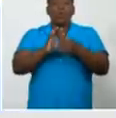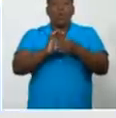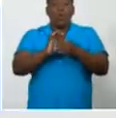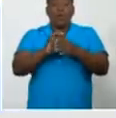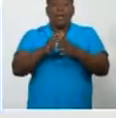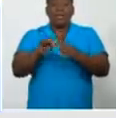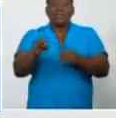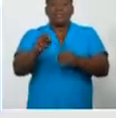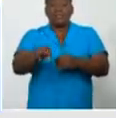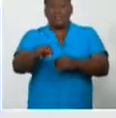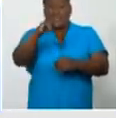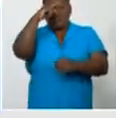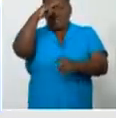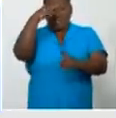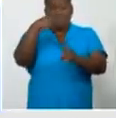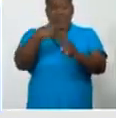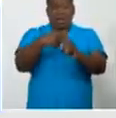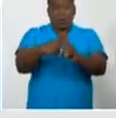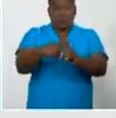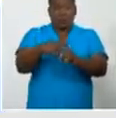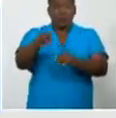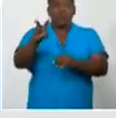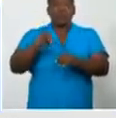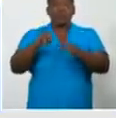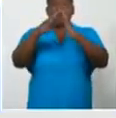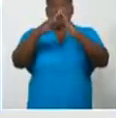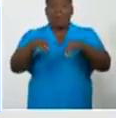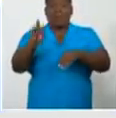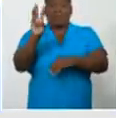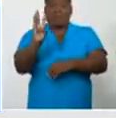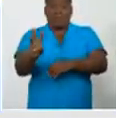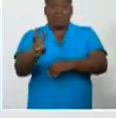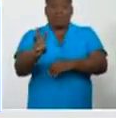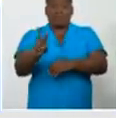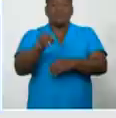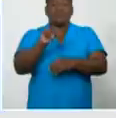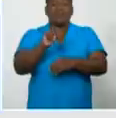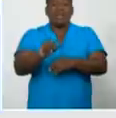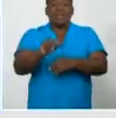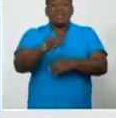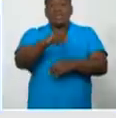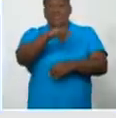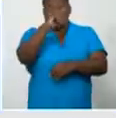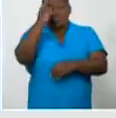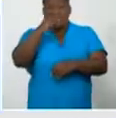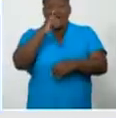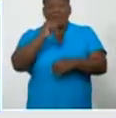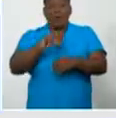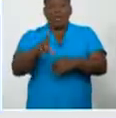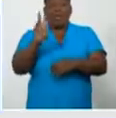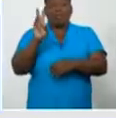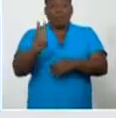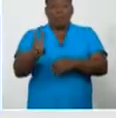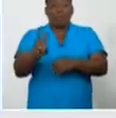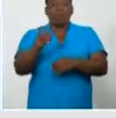con 4 cada uno, Nueva Paz 3, San Nicolás de Bari 2 y Batabanó